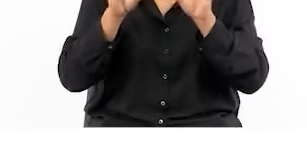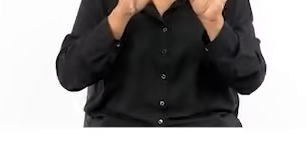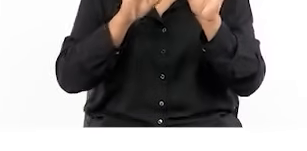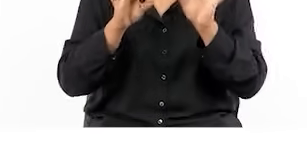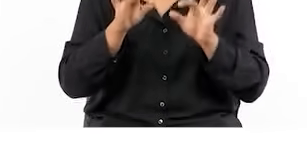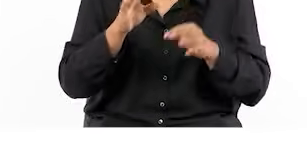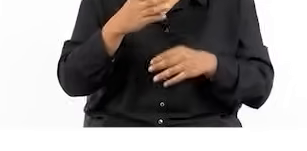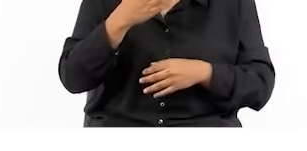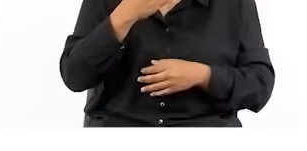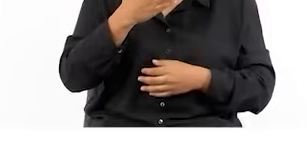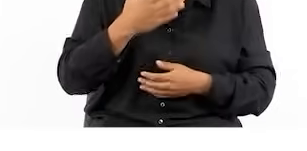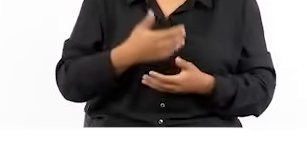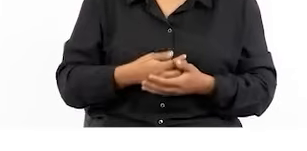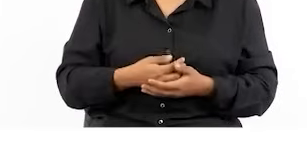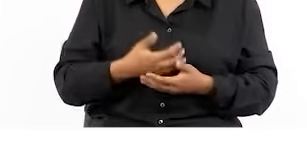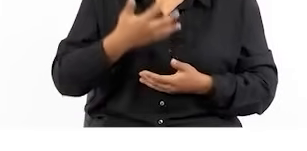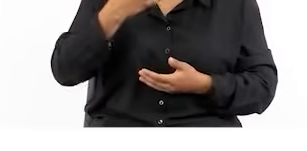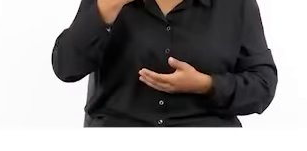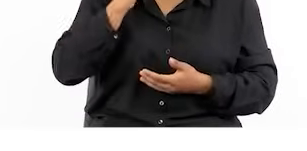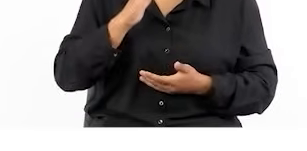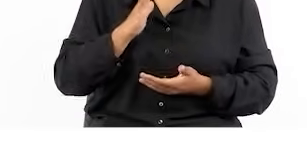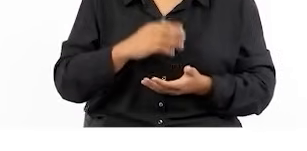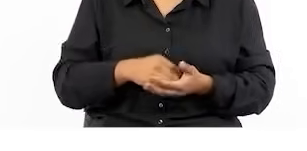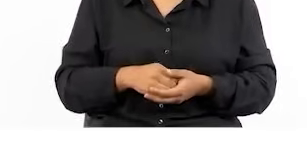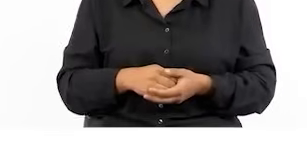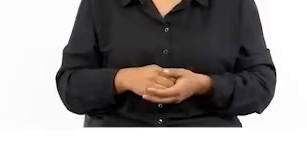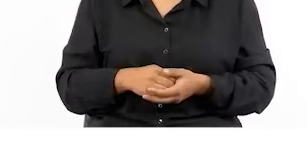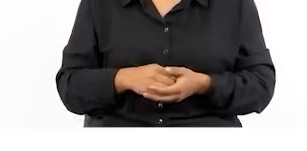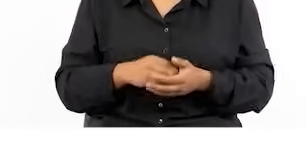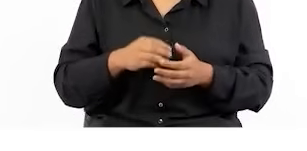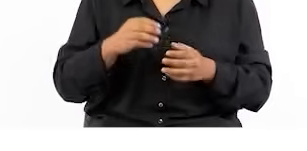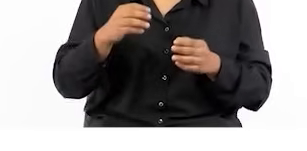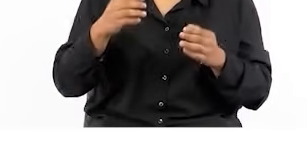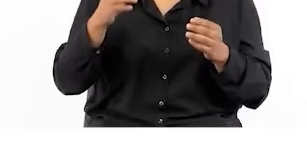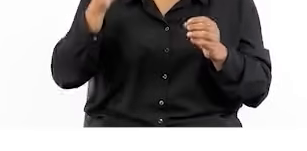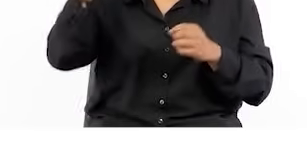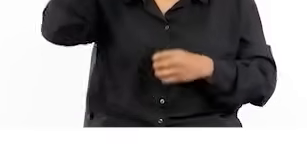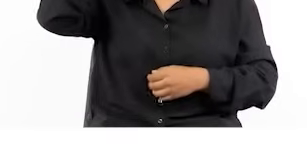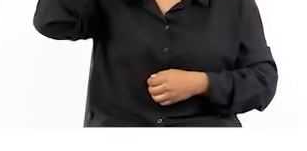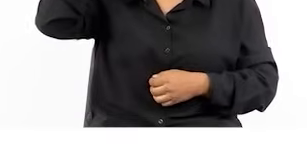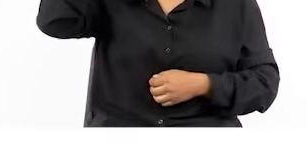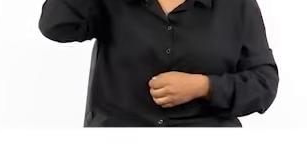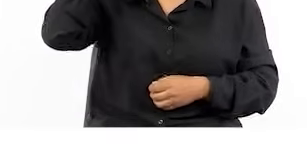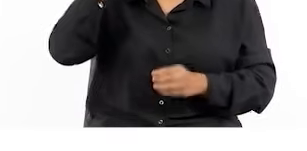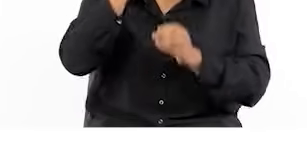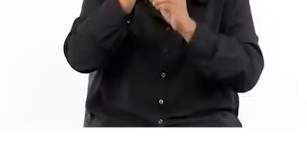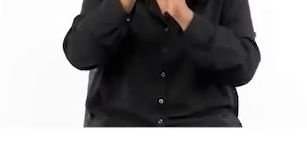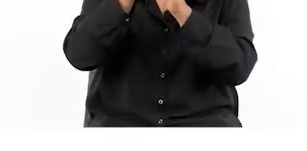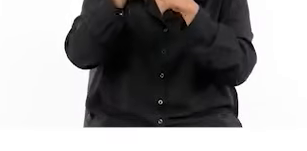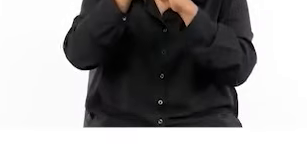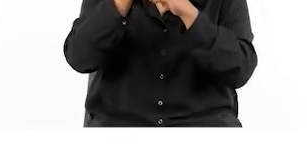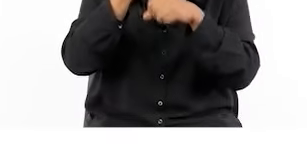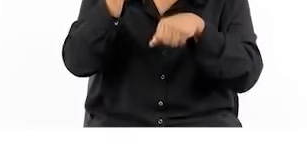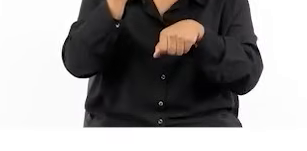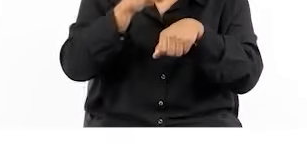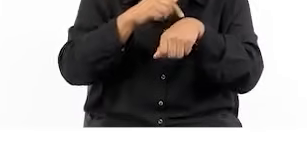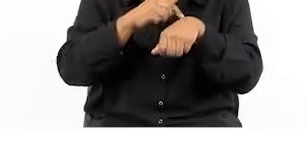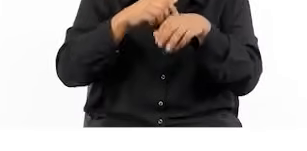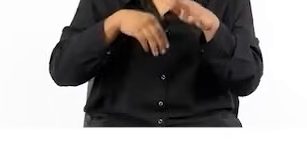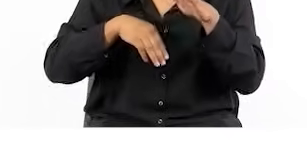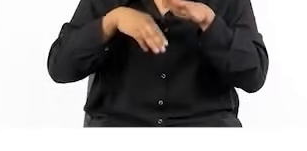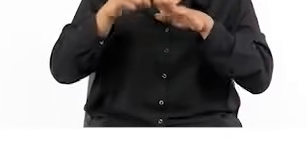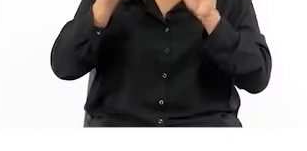Esto también tiene algunos límites. Por ejemplo, el radiocarbono no puede datar más allá de